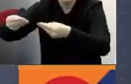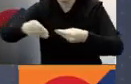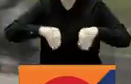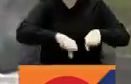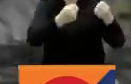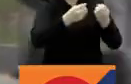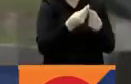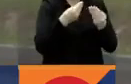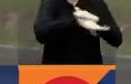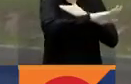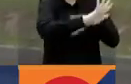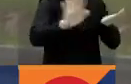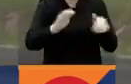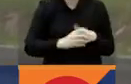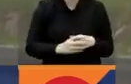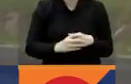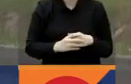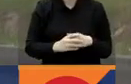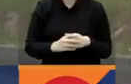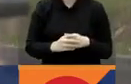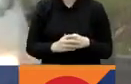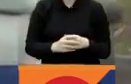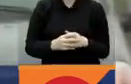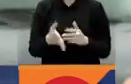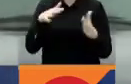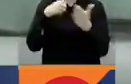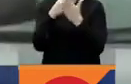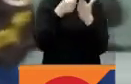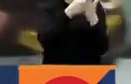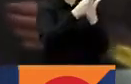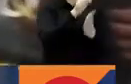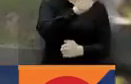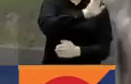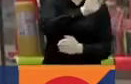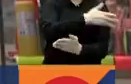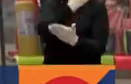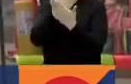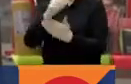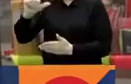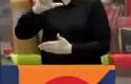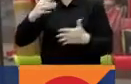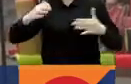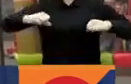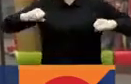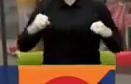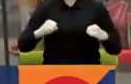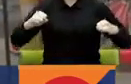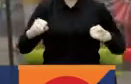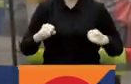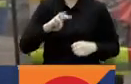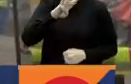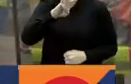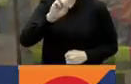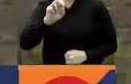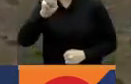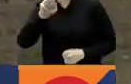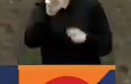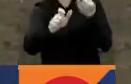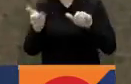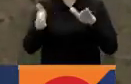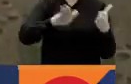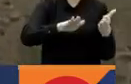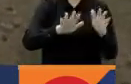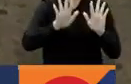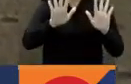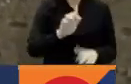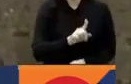Siniestralidad en vías. Entre enero y agosto de este año en Bogotá, registradas 302 muertes en accidentes de tránsito. 117 son